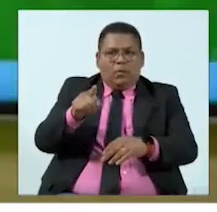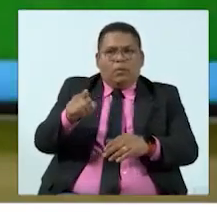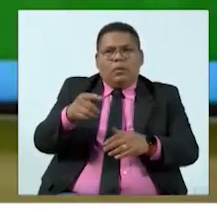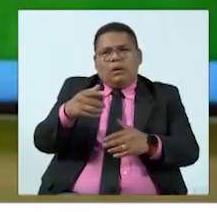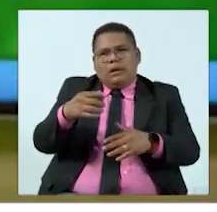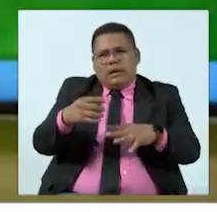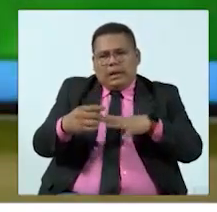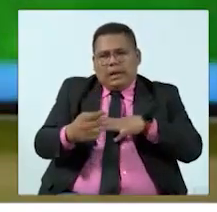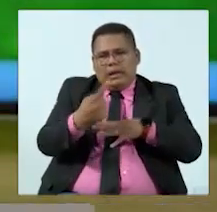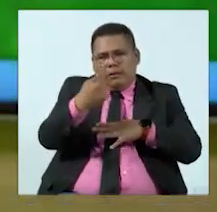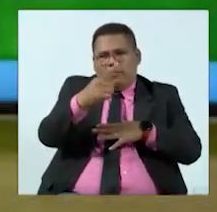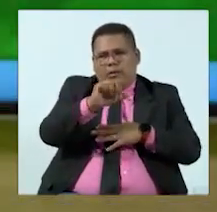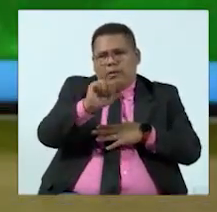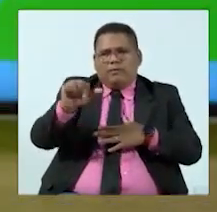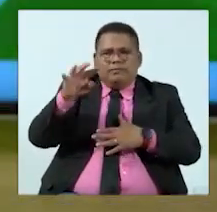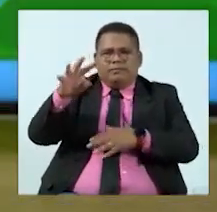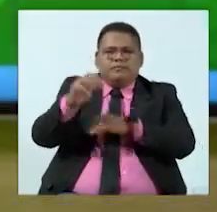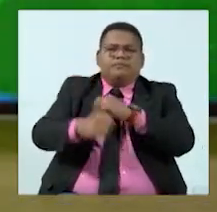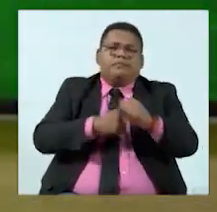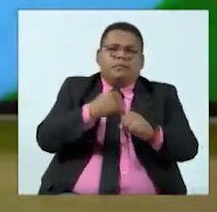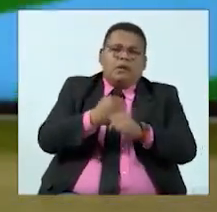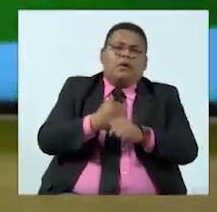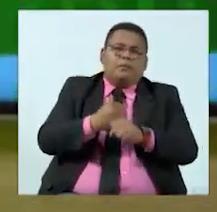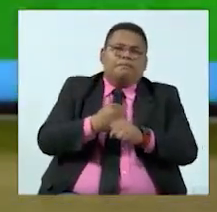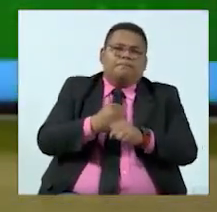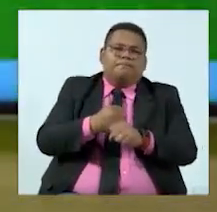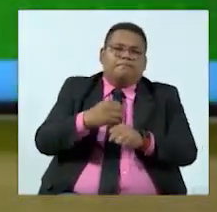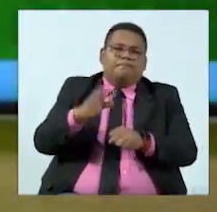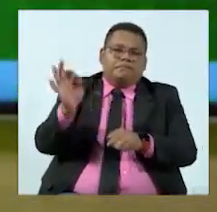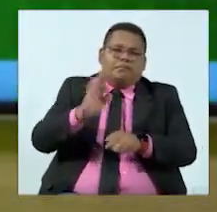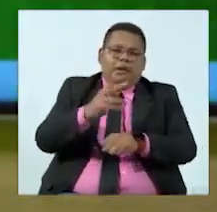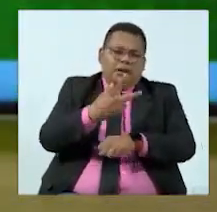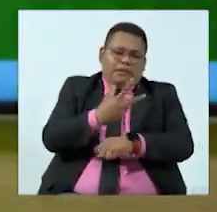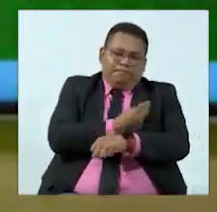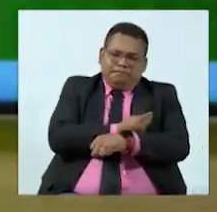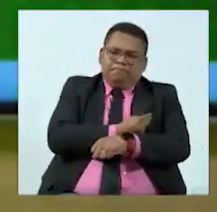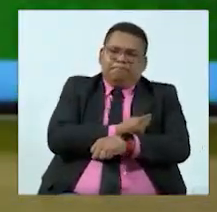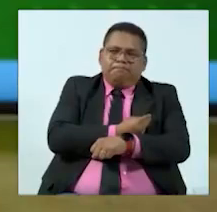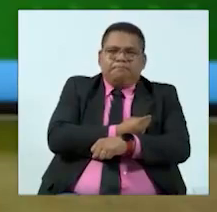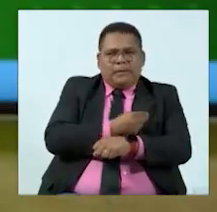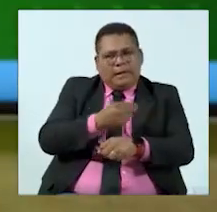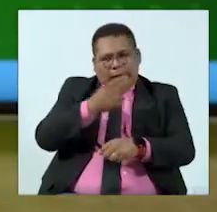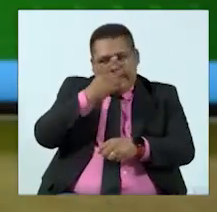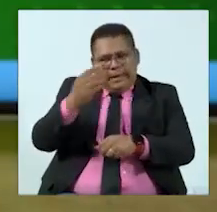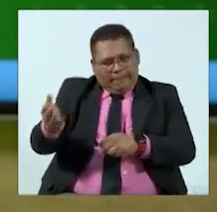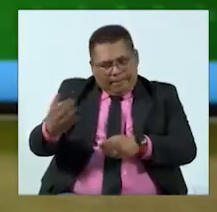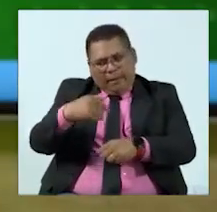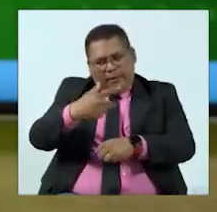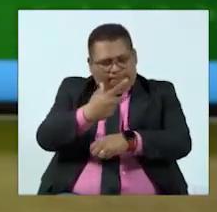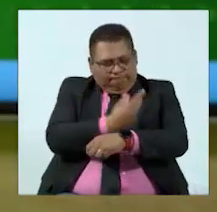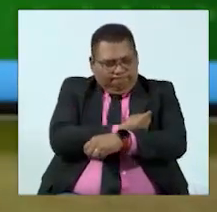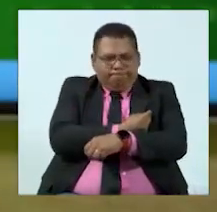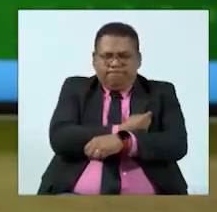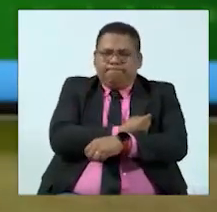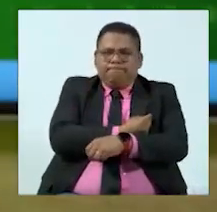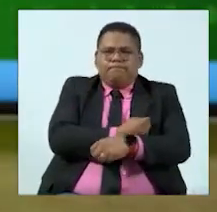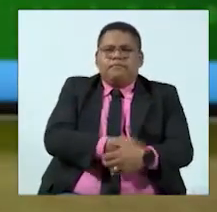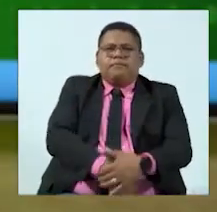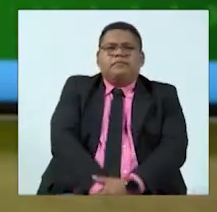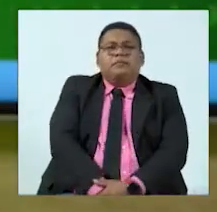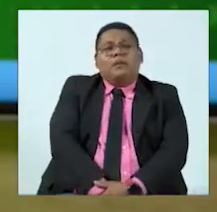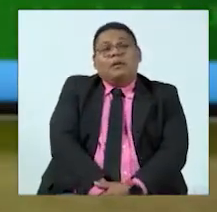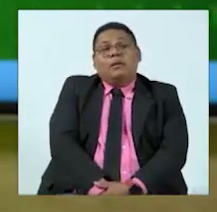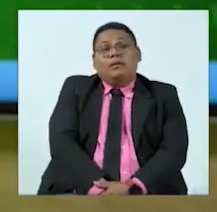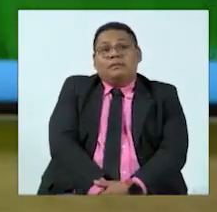uno a 19 años de edad pues posiblemente se la van a estar ofertando y van a estar invitándolo a que se ponga esta vacuna como tal